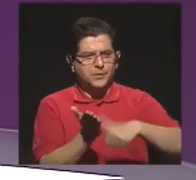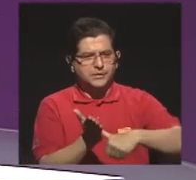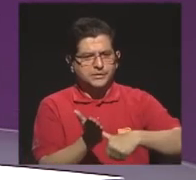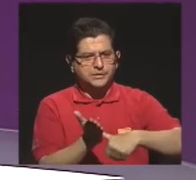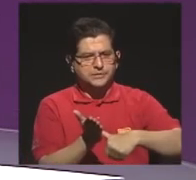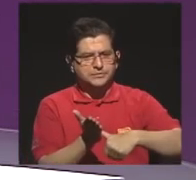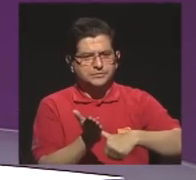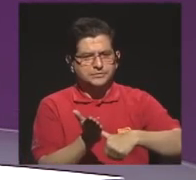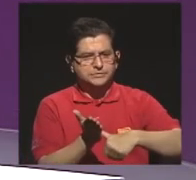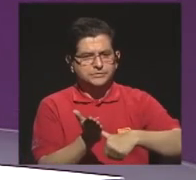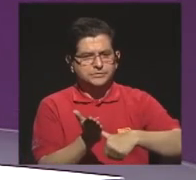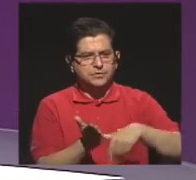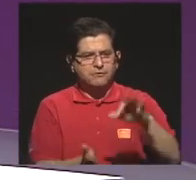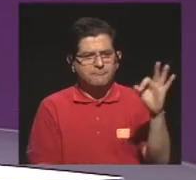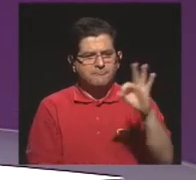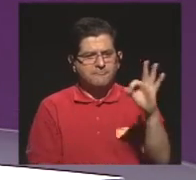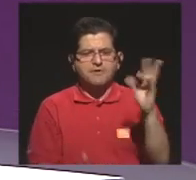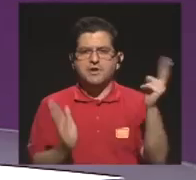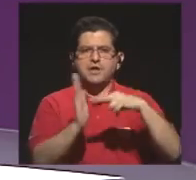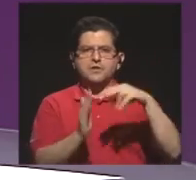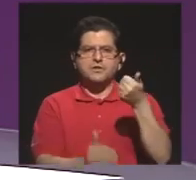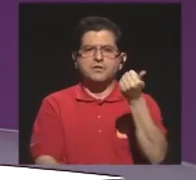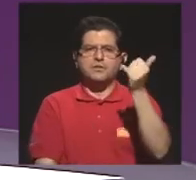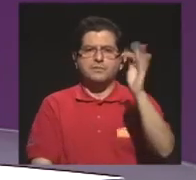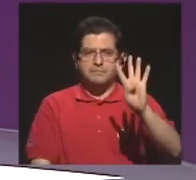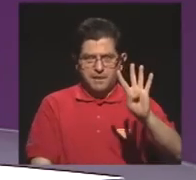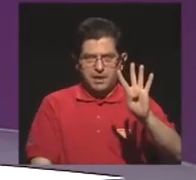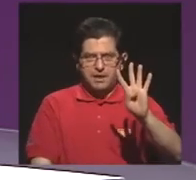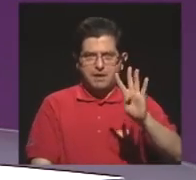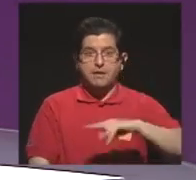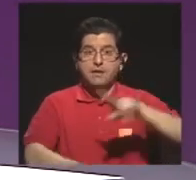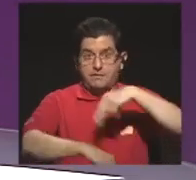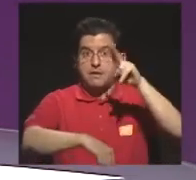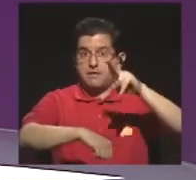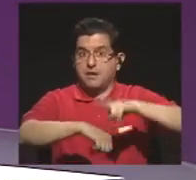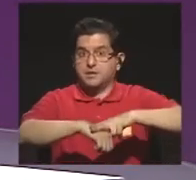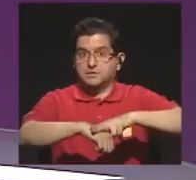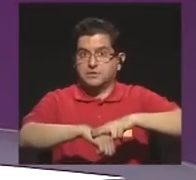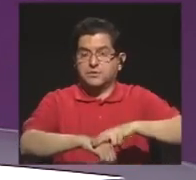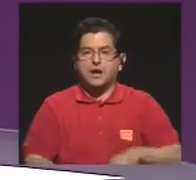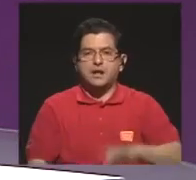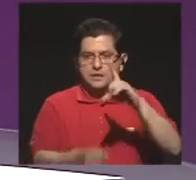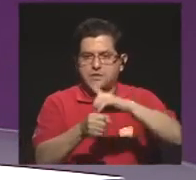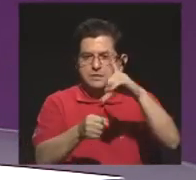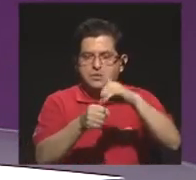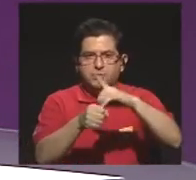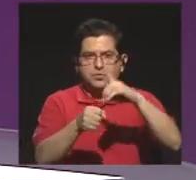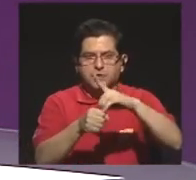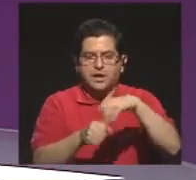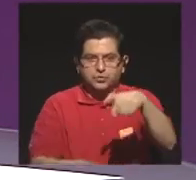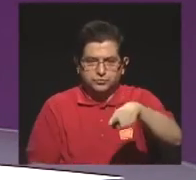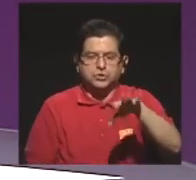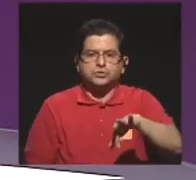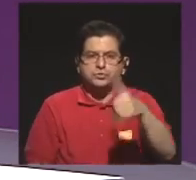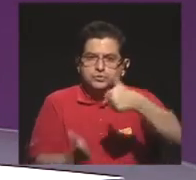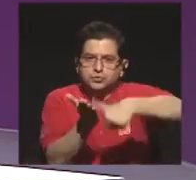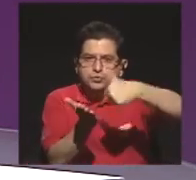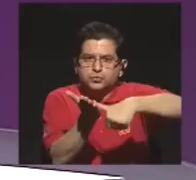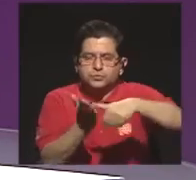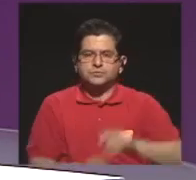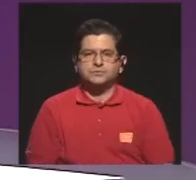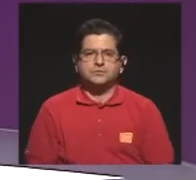de febrero 2014, las elecciones nacionales que llevaron a las diputaciones, ¿verdad?